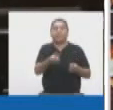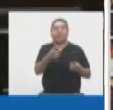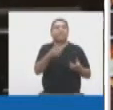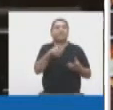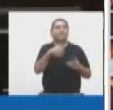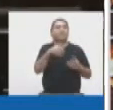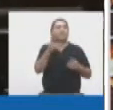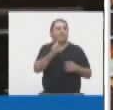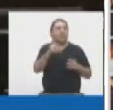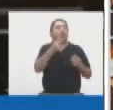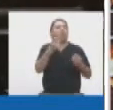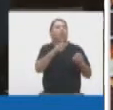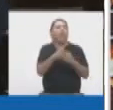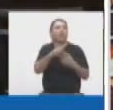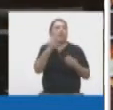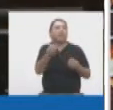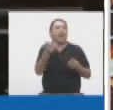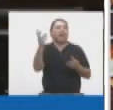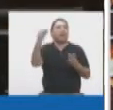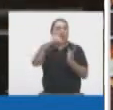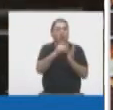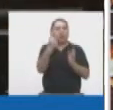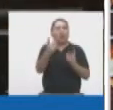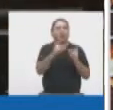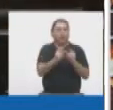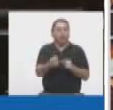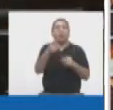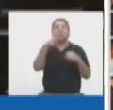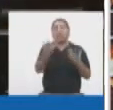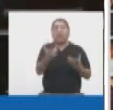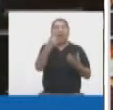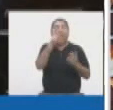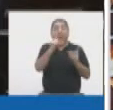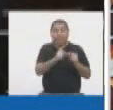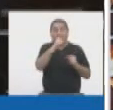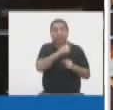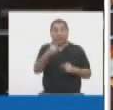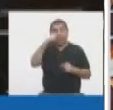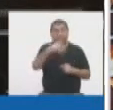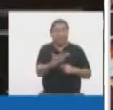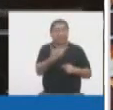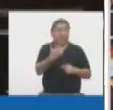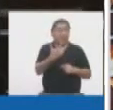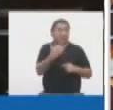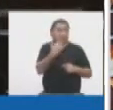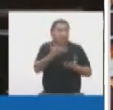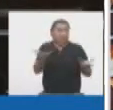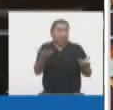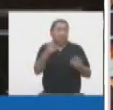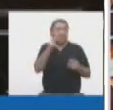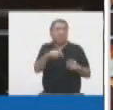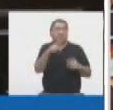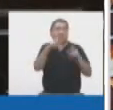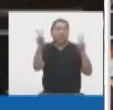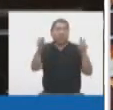quiere tener la lapicera y el mando del poder en cuestiones esenciales que él considera que necesita llevarlo a su